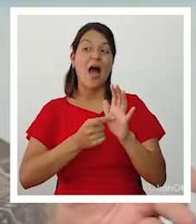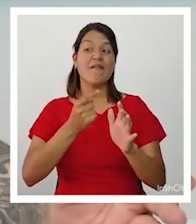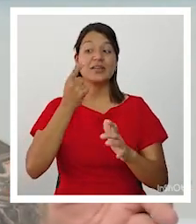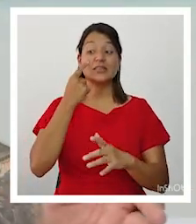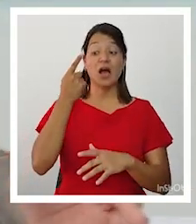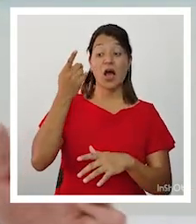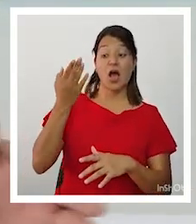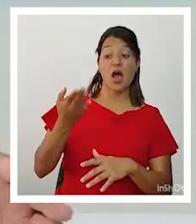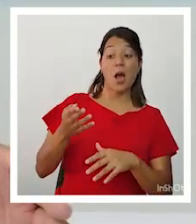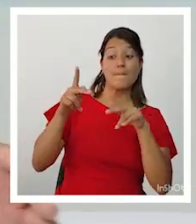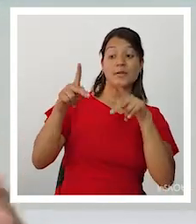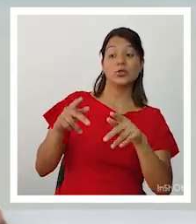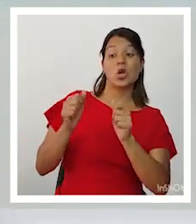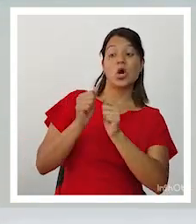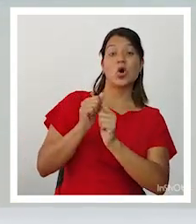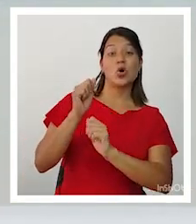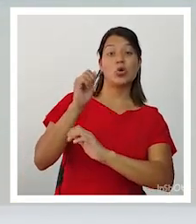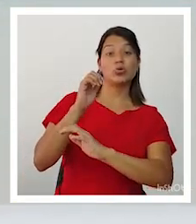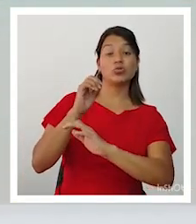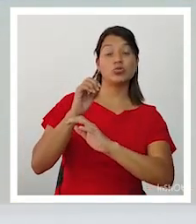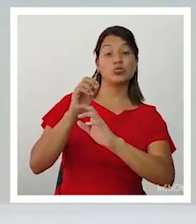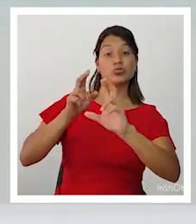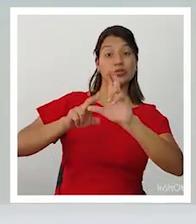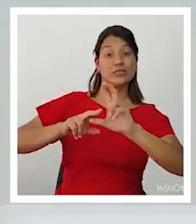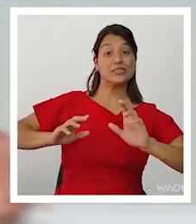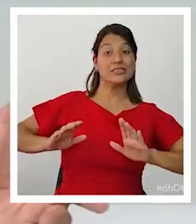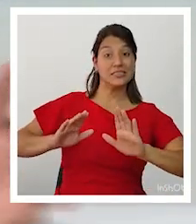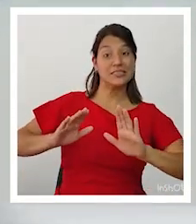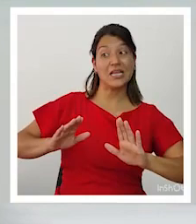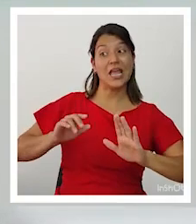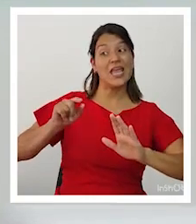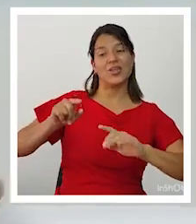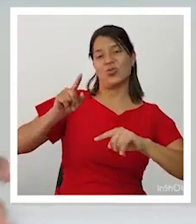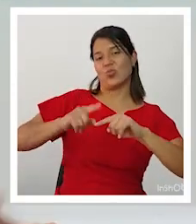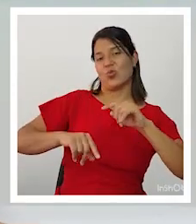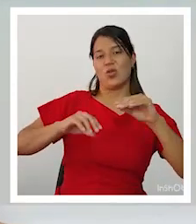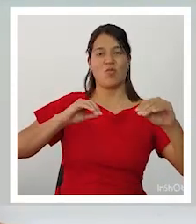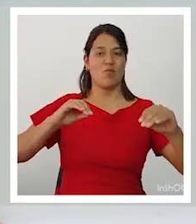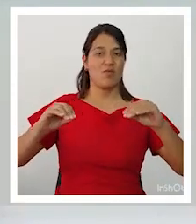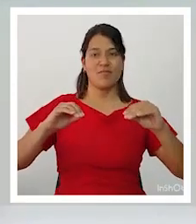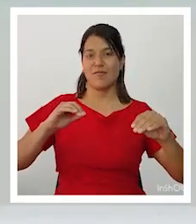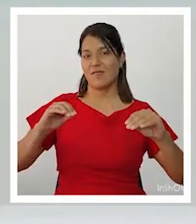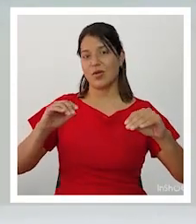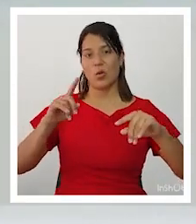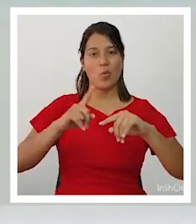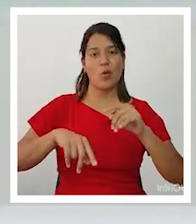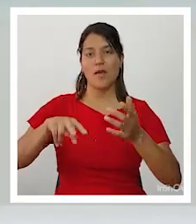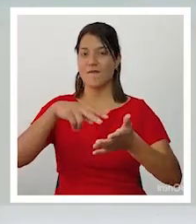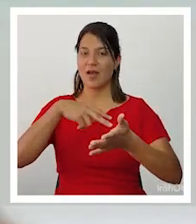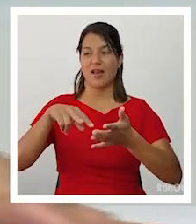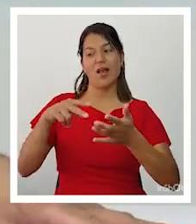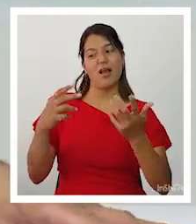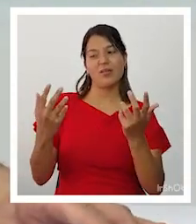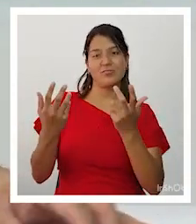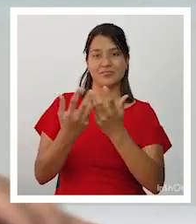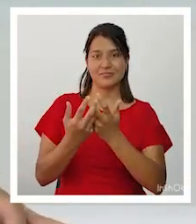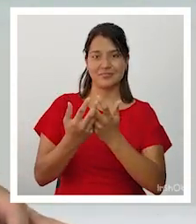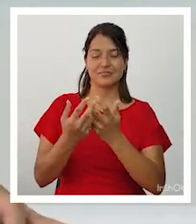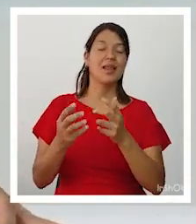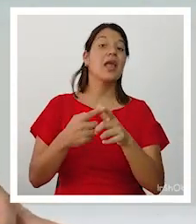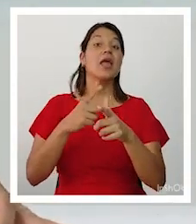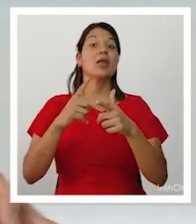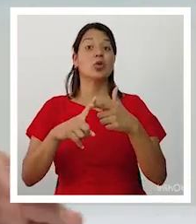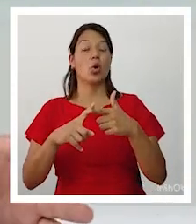usuaria de silla de ruedas, el movimiento, el baile no va conmigo, ¿verdad? O no va con esa persona. Entonces, en el